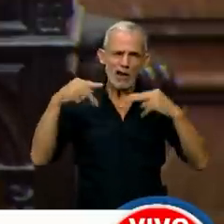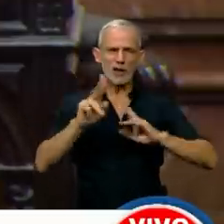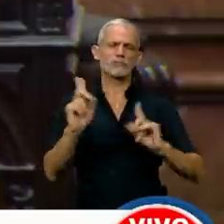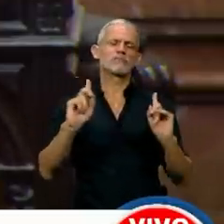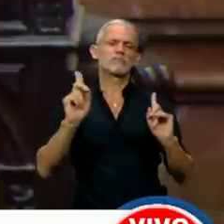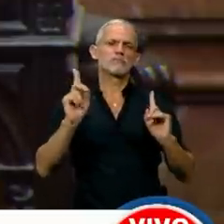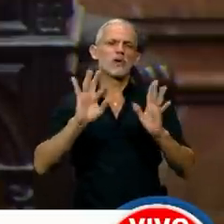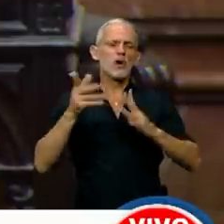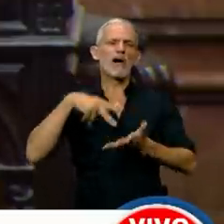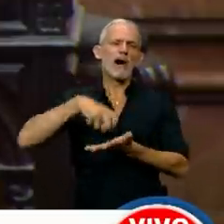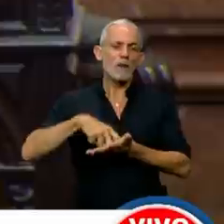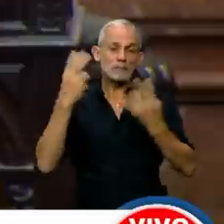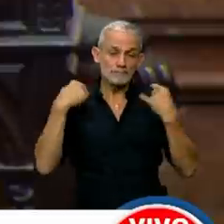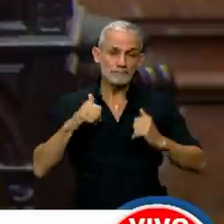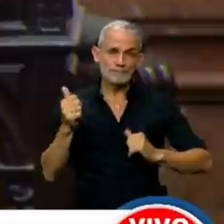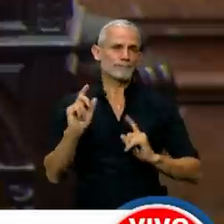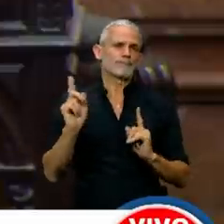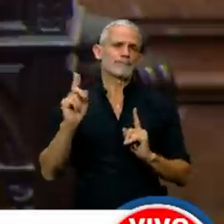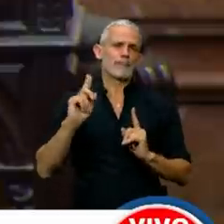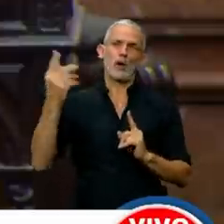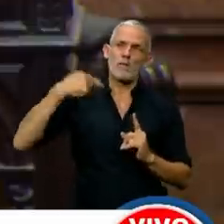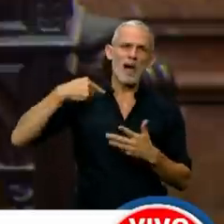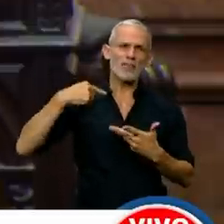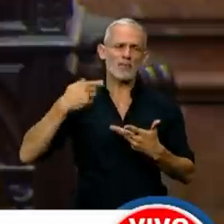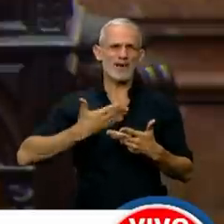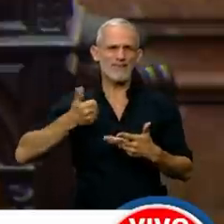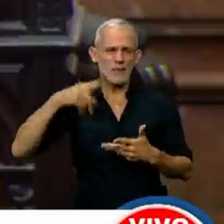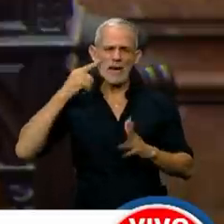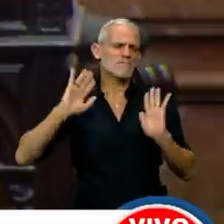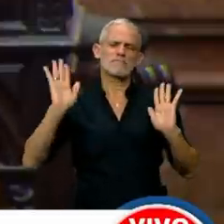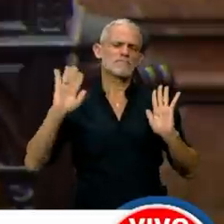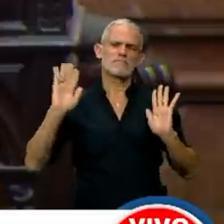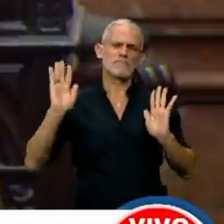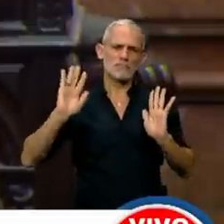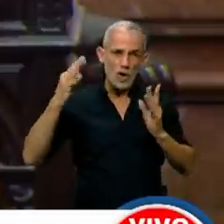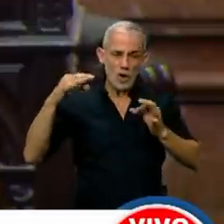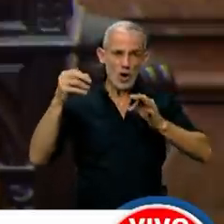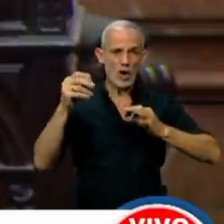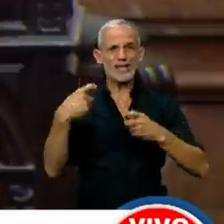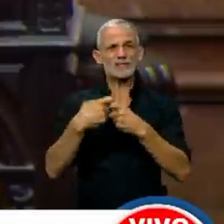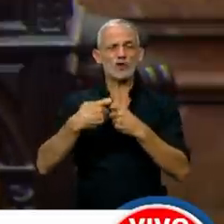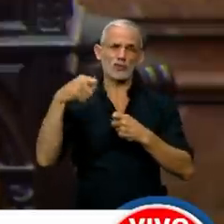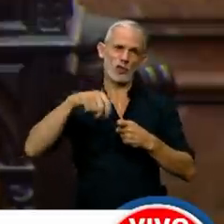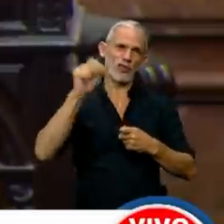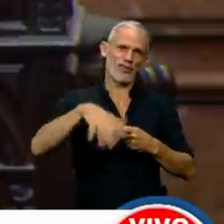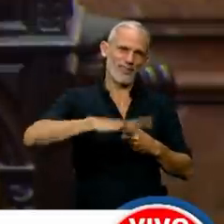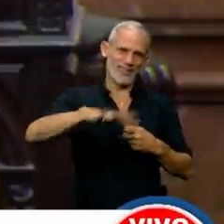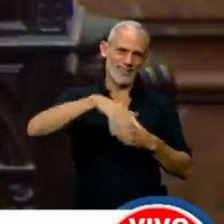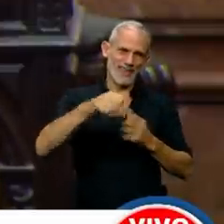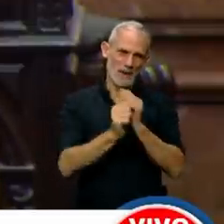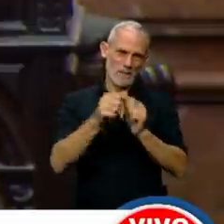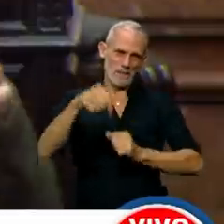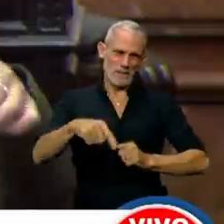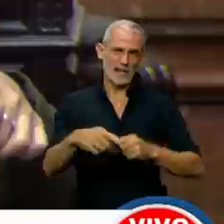el camino de arrodillarse a las imposiciones de los imperios y de sus socios locales no